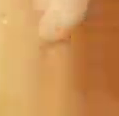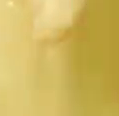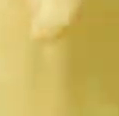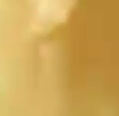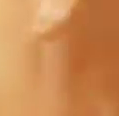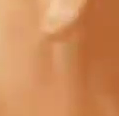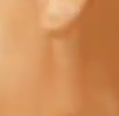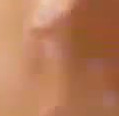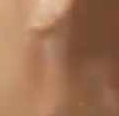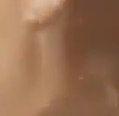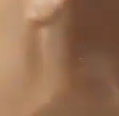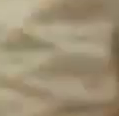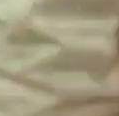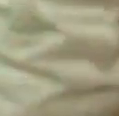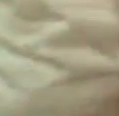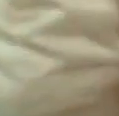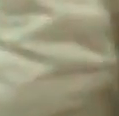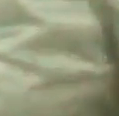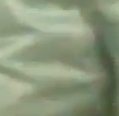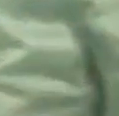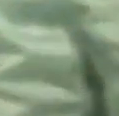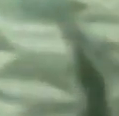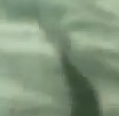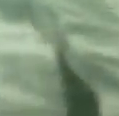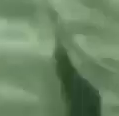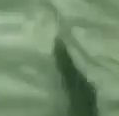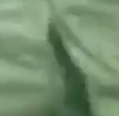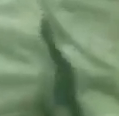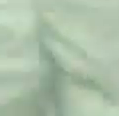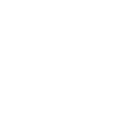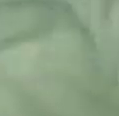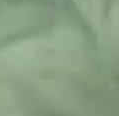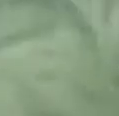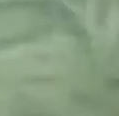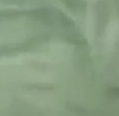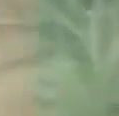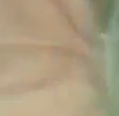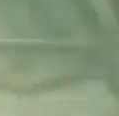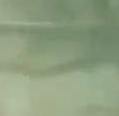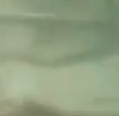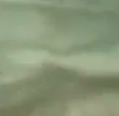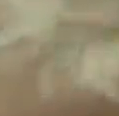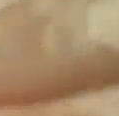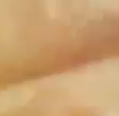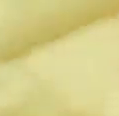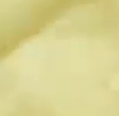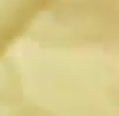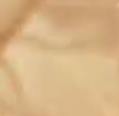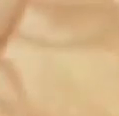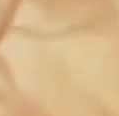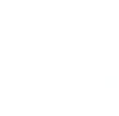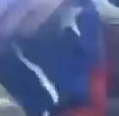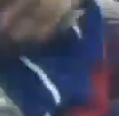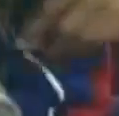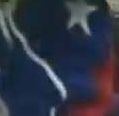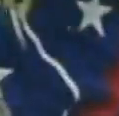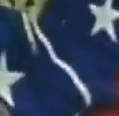y que en todo caso él espera ganarse la con su conducta en este tour pero que